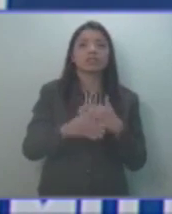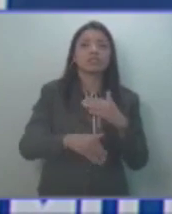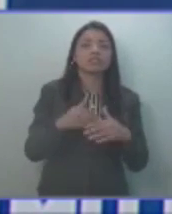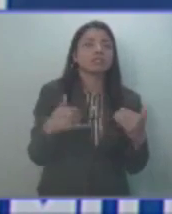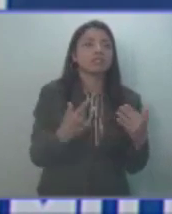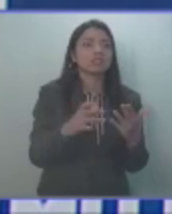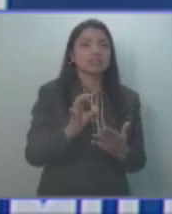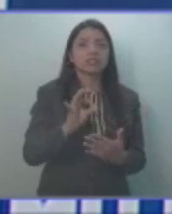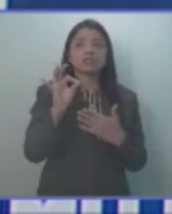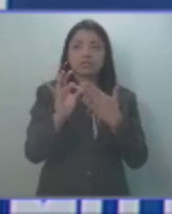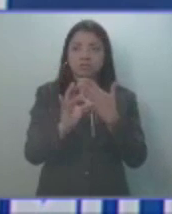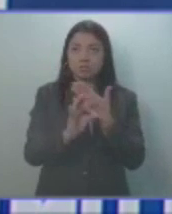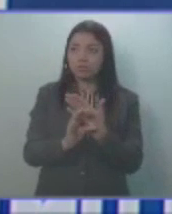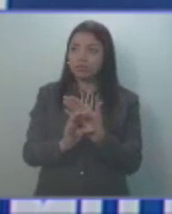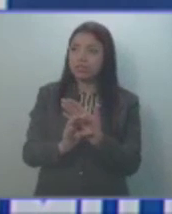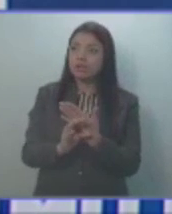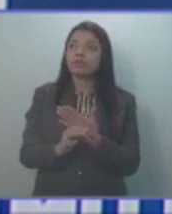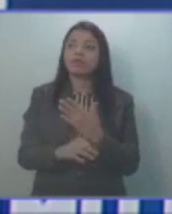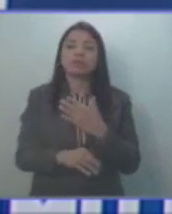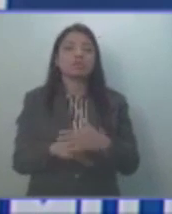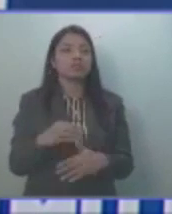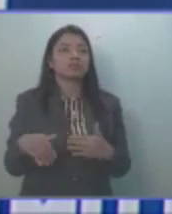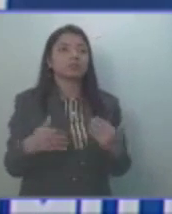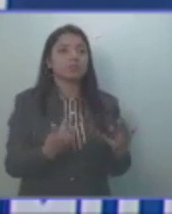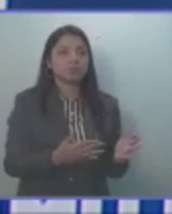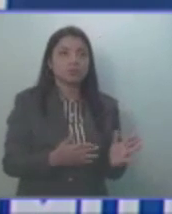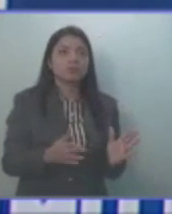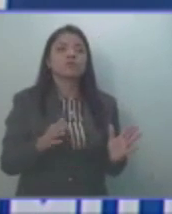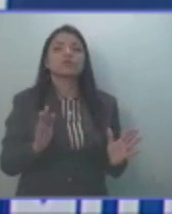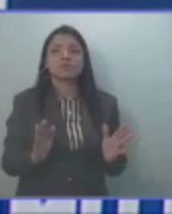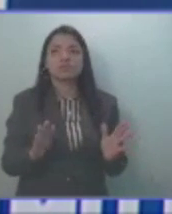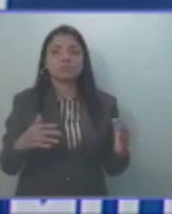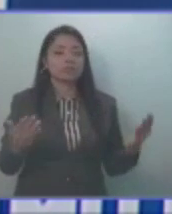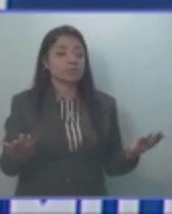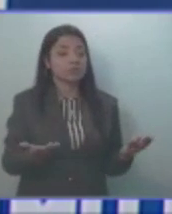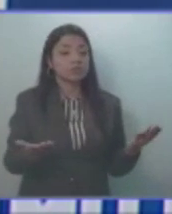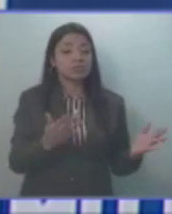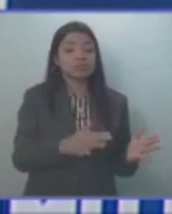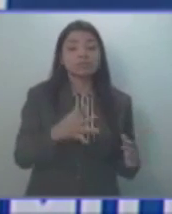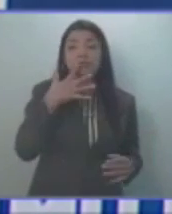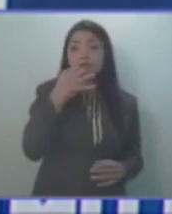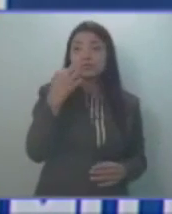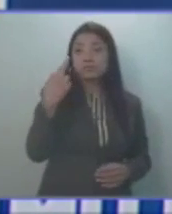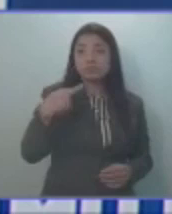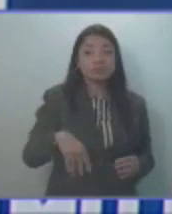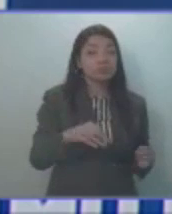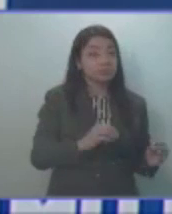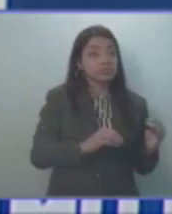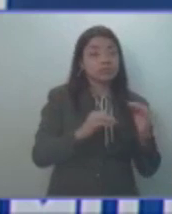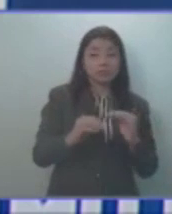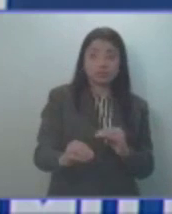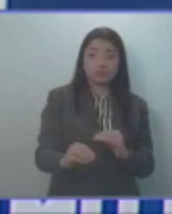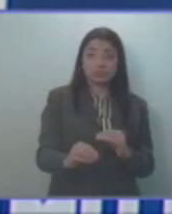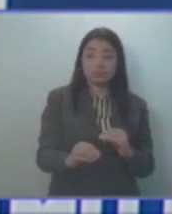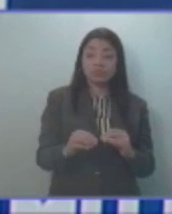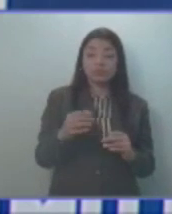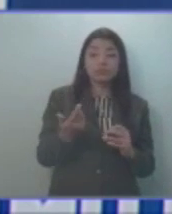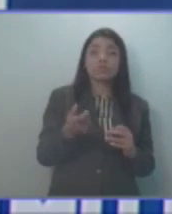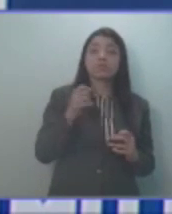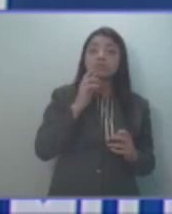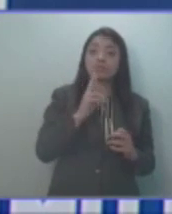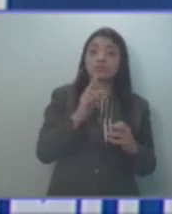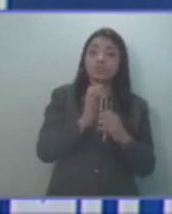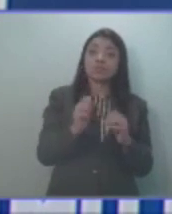programas de vehículos más eficientes son acciones que en realidad vienen a ser efectivas para poder afrontar